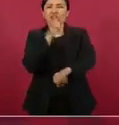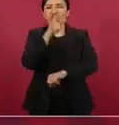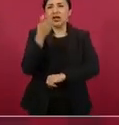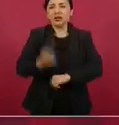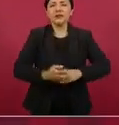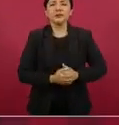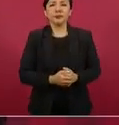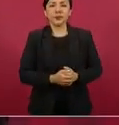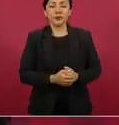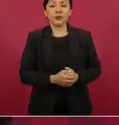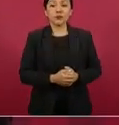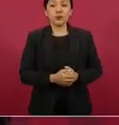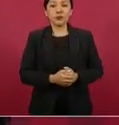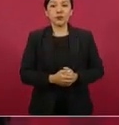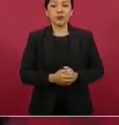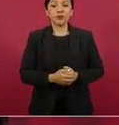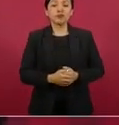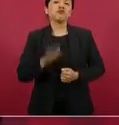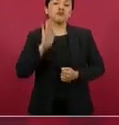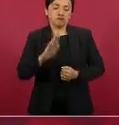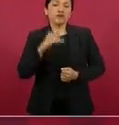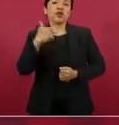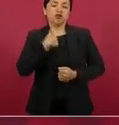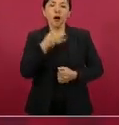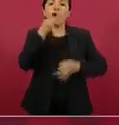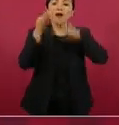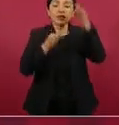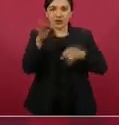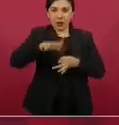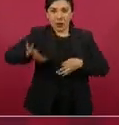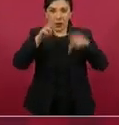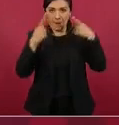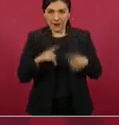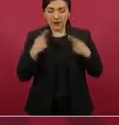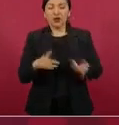quiero informarle al pueblo de México que